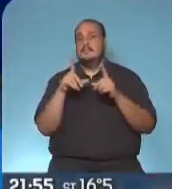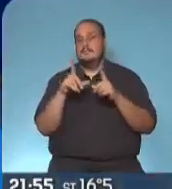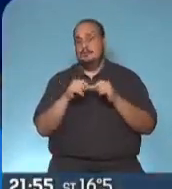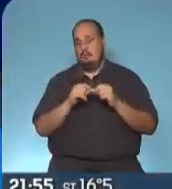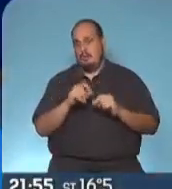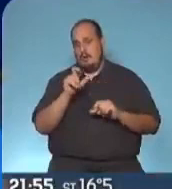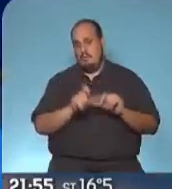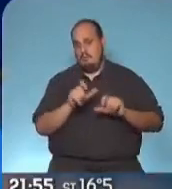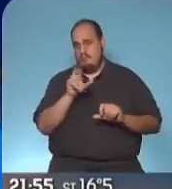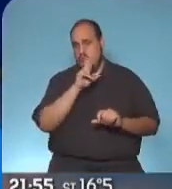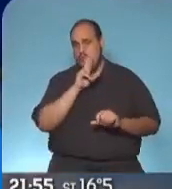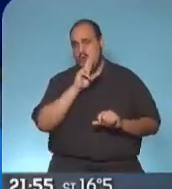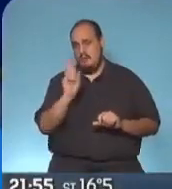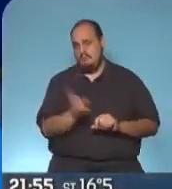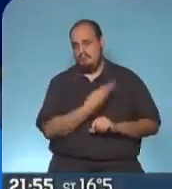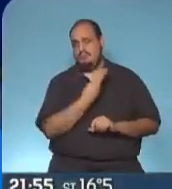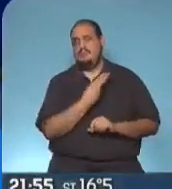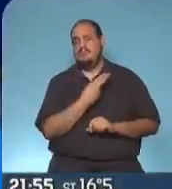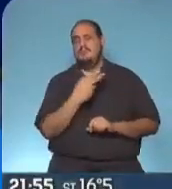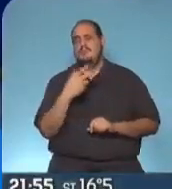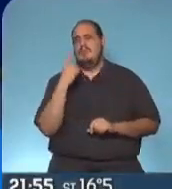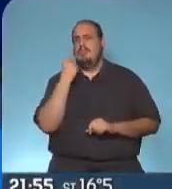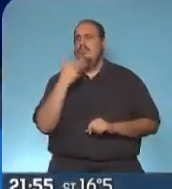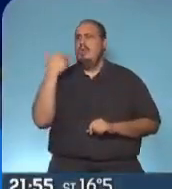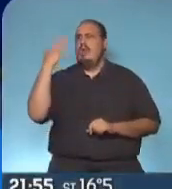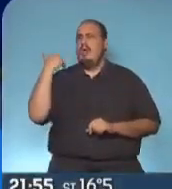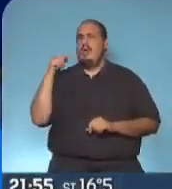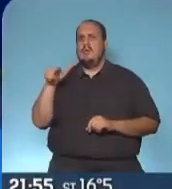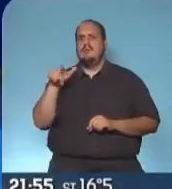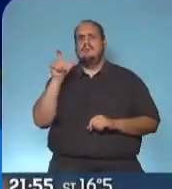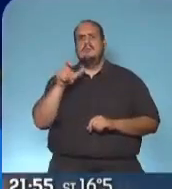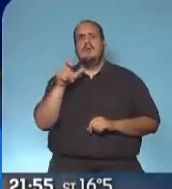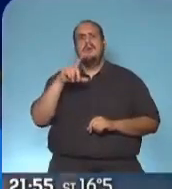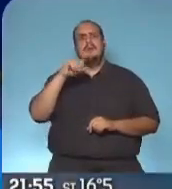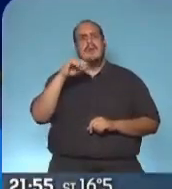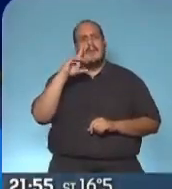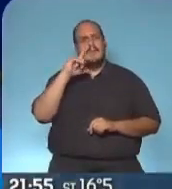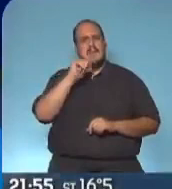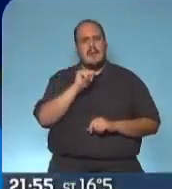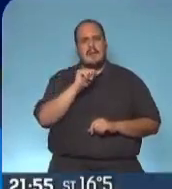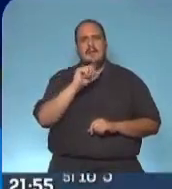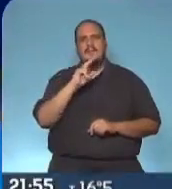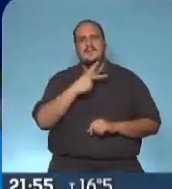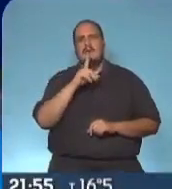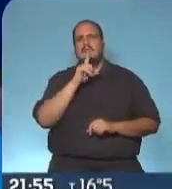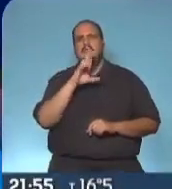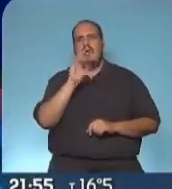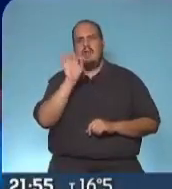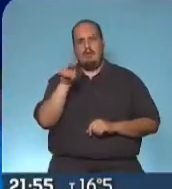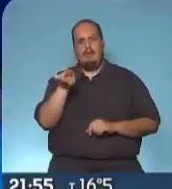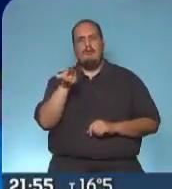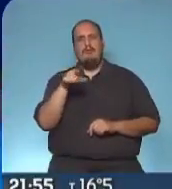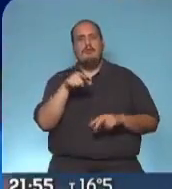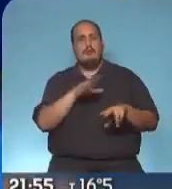número de femicidios, hace días nos conmocionábamos por la aparición del cuerpo de Camila Taroco en la localidad de Moreno, luego de 11 días